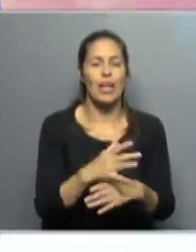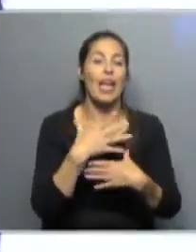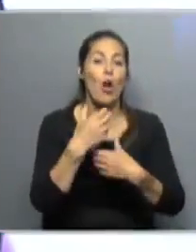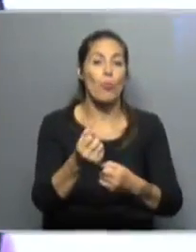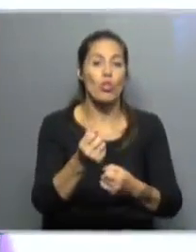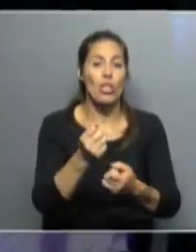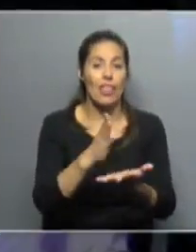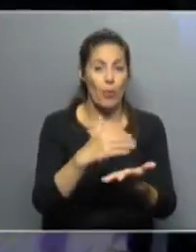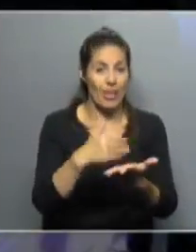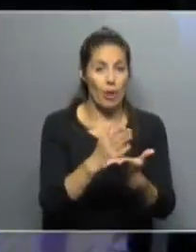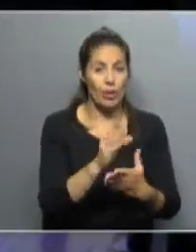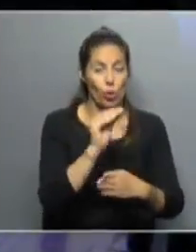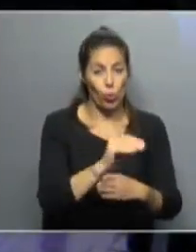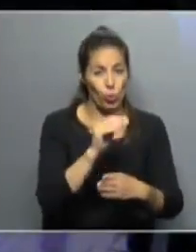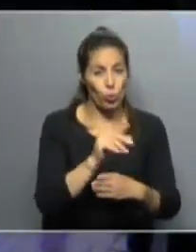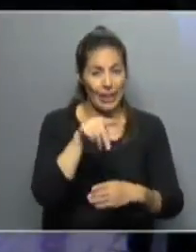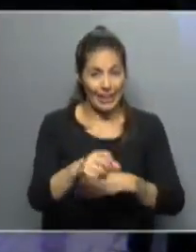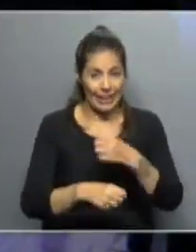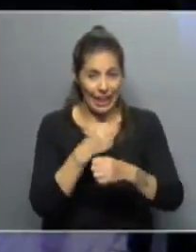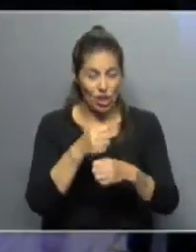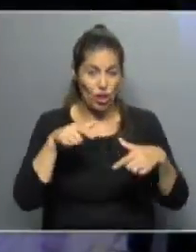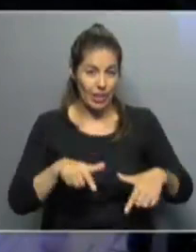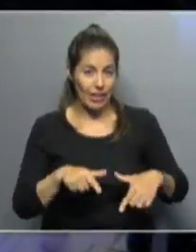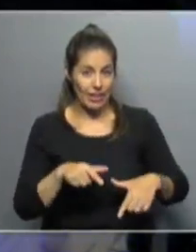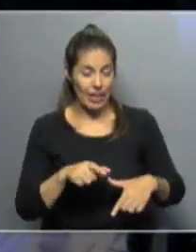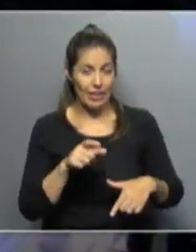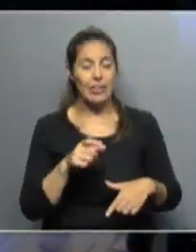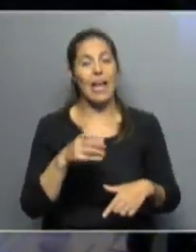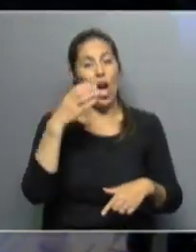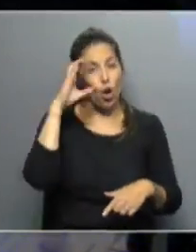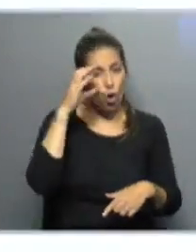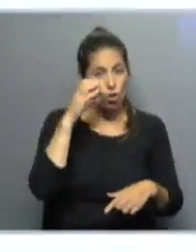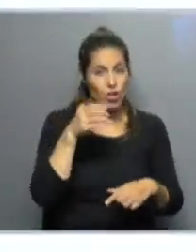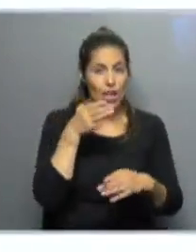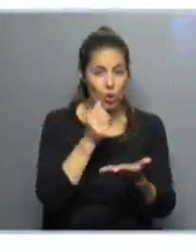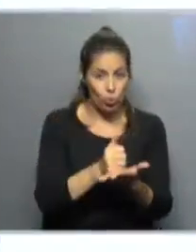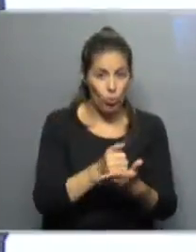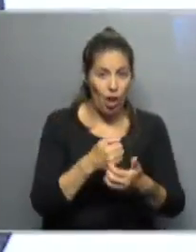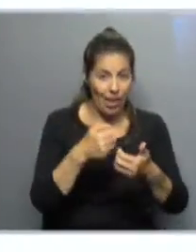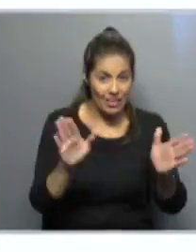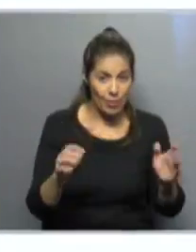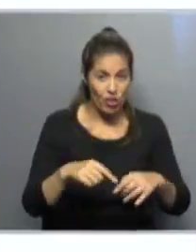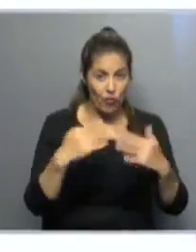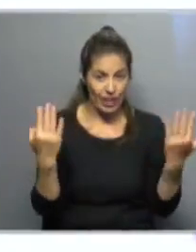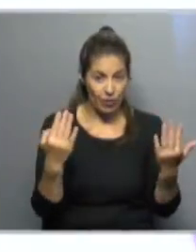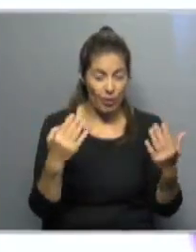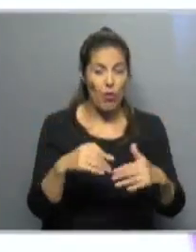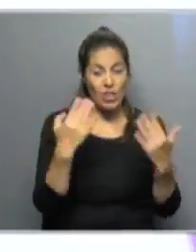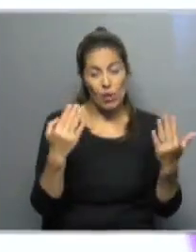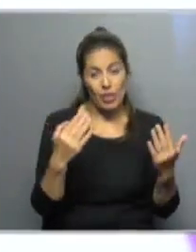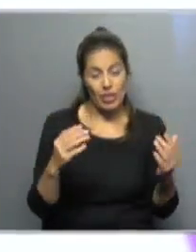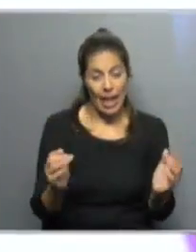al Departamento de Cultura, que este año la intendenta Carolina Cose estuvo en el lanzamiento del festival, porque el festival es una parte de la